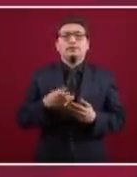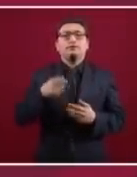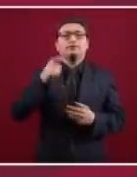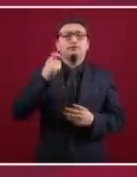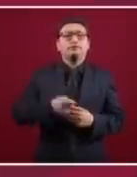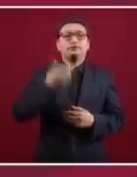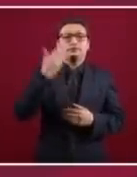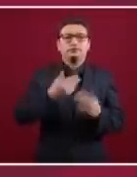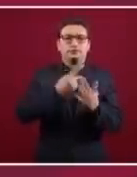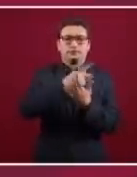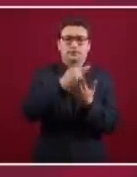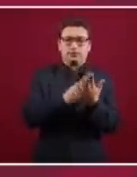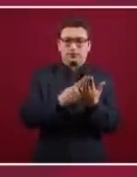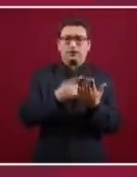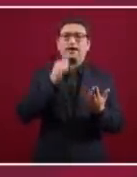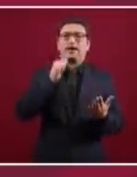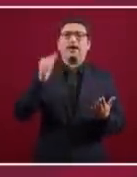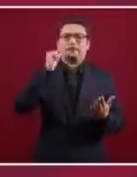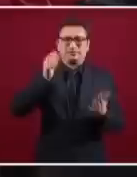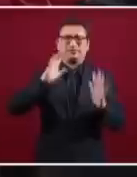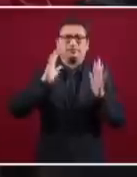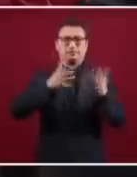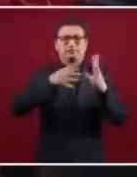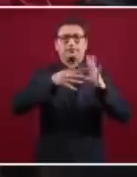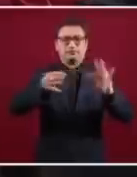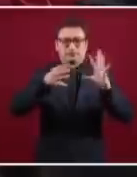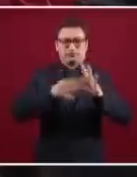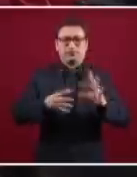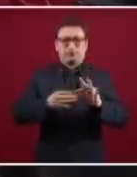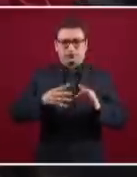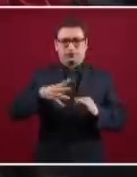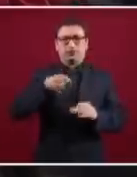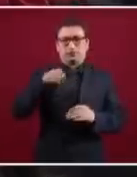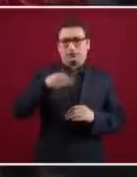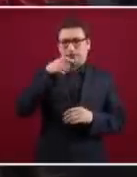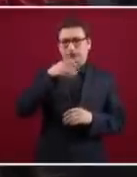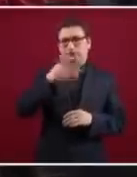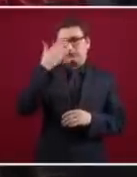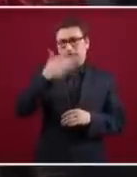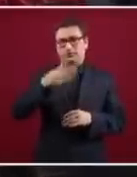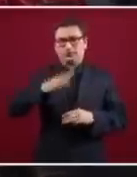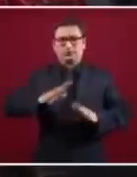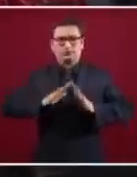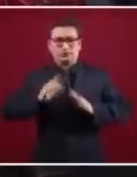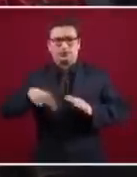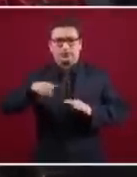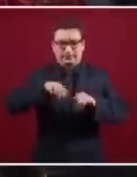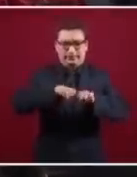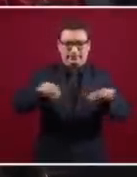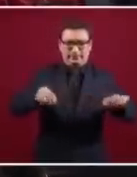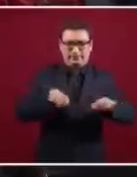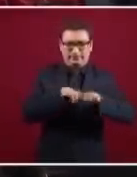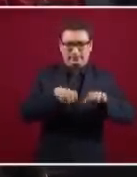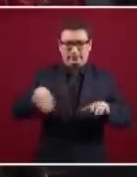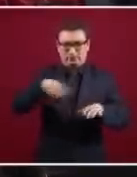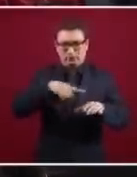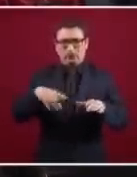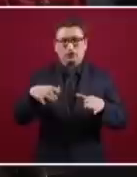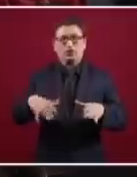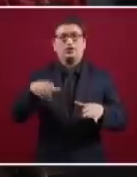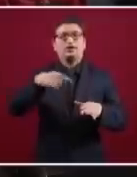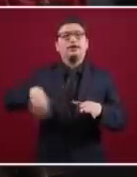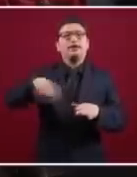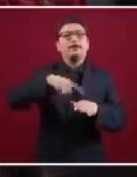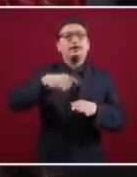ya se explicó ayer hay un equipo en la secretaría de defensa que desde hace tiempo